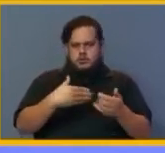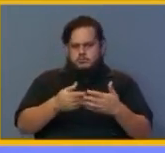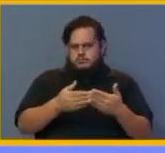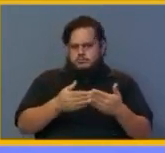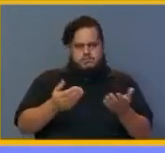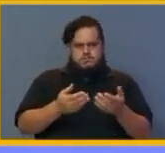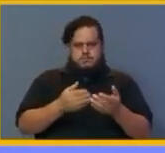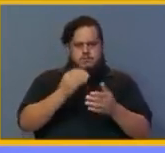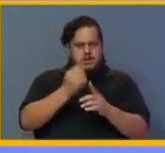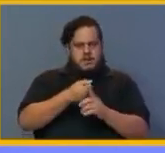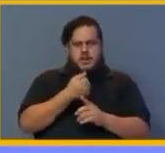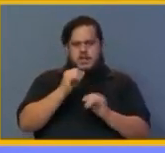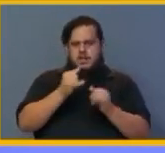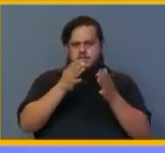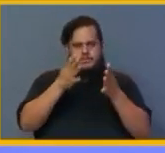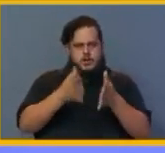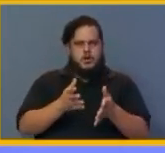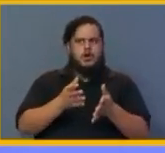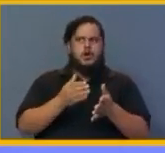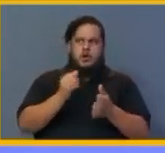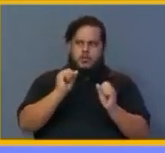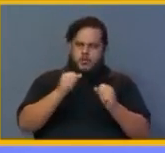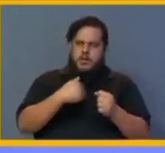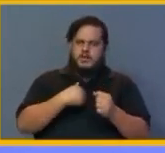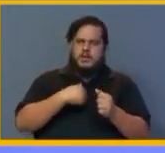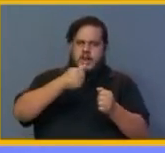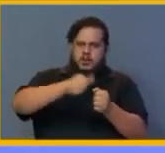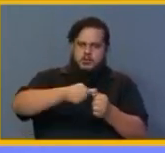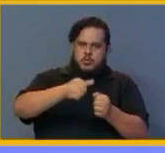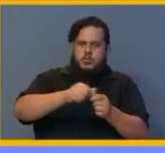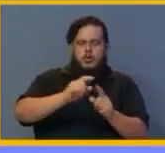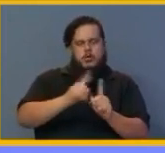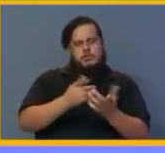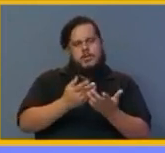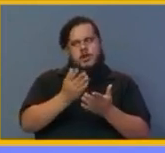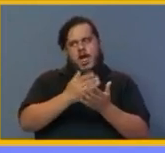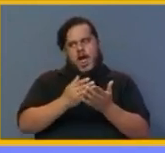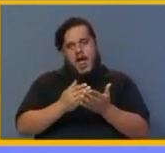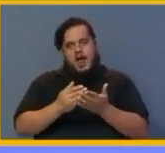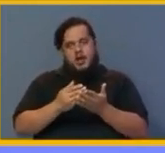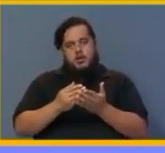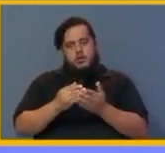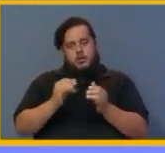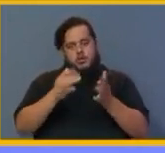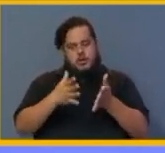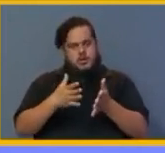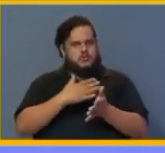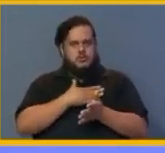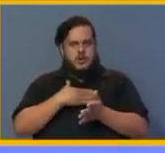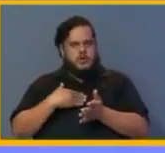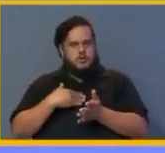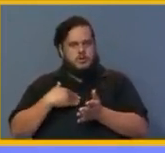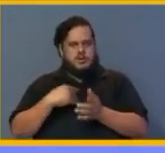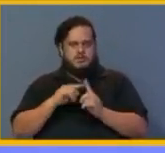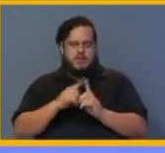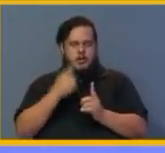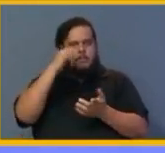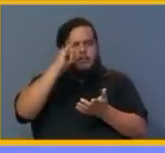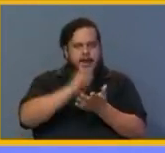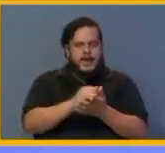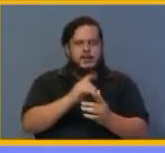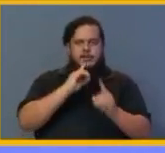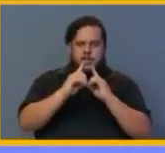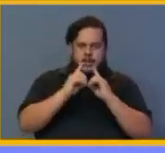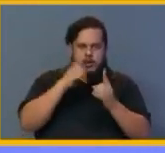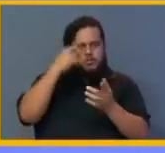cada técnico puede decir ciertas cosas que a un jugador le puede resultar ofensivo o que no le guste. Pero para eso está el diálogo, para eso está la conversación, para